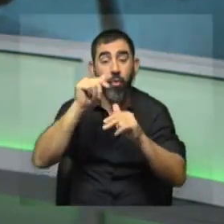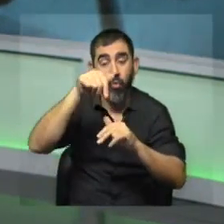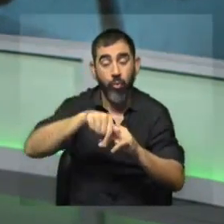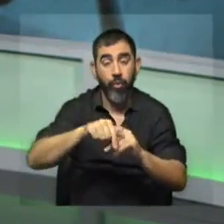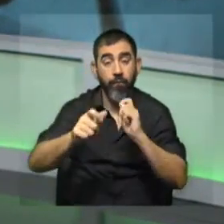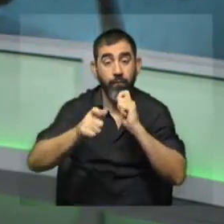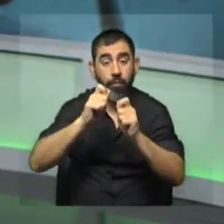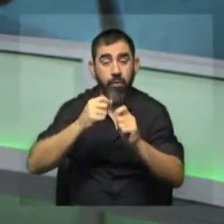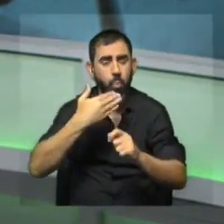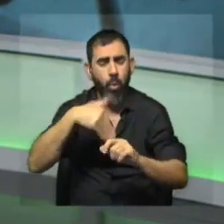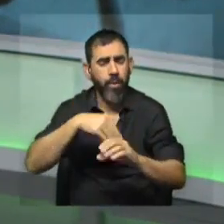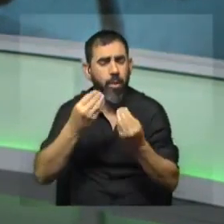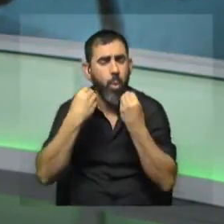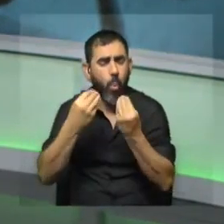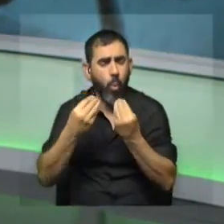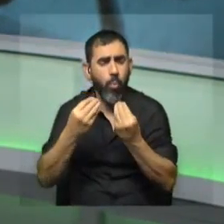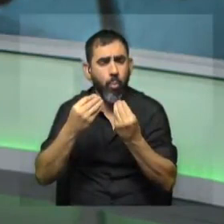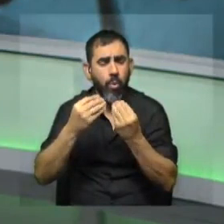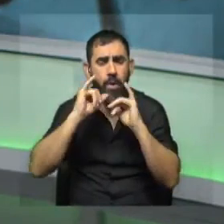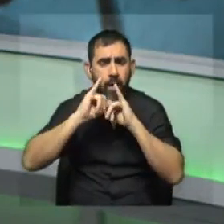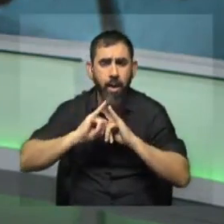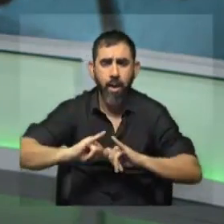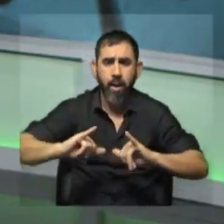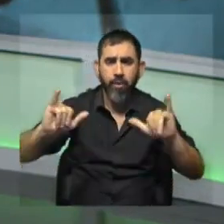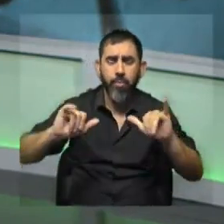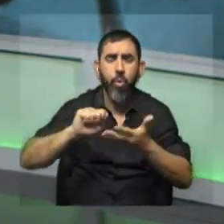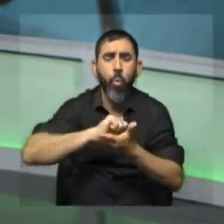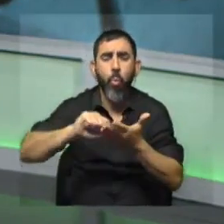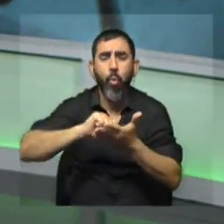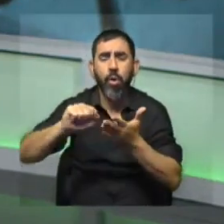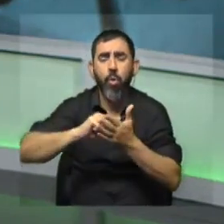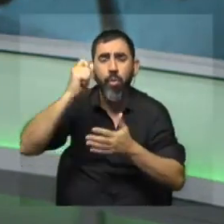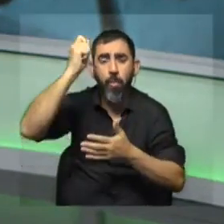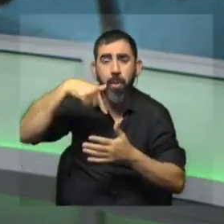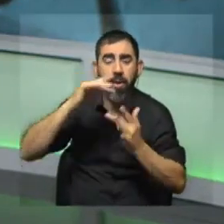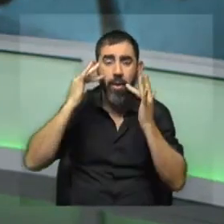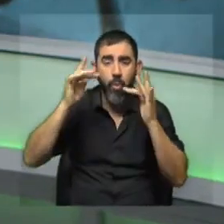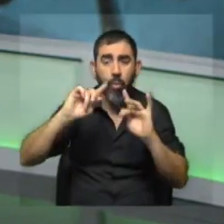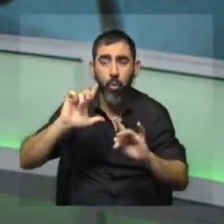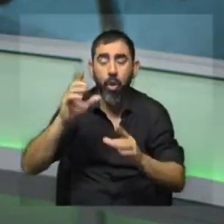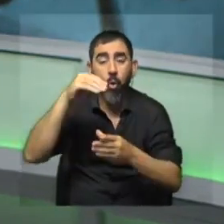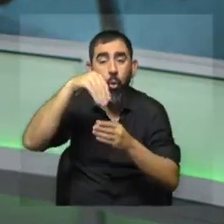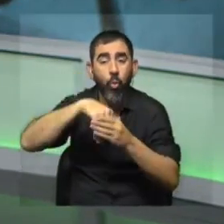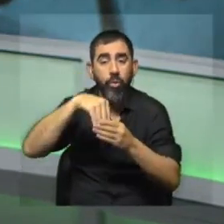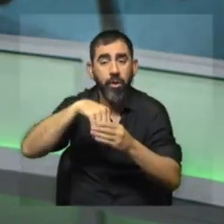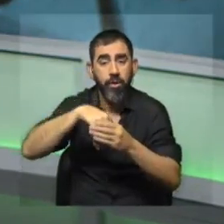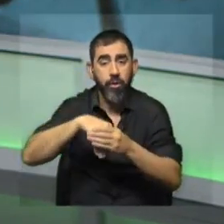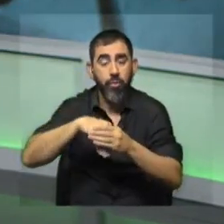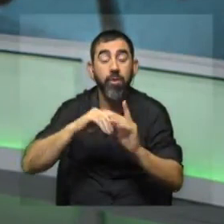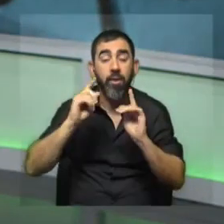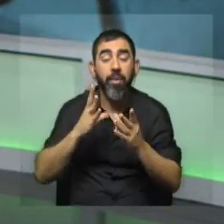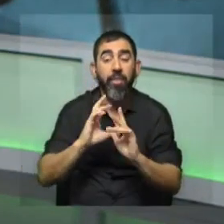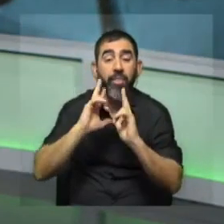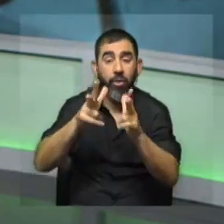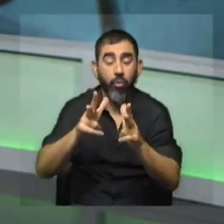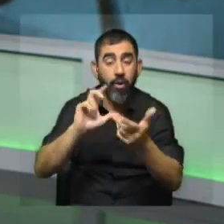Noticias que no se entiende cómo se está realizando el lanzamiento de un borrador de plan educativo y no están definidos los contenidos. La docente agregó que